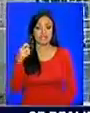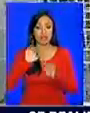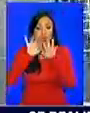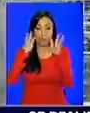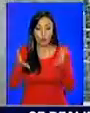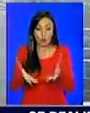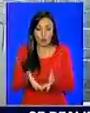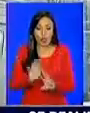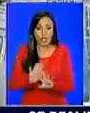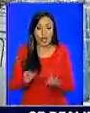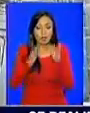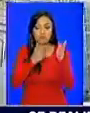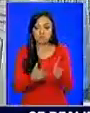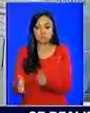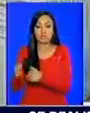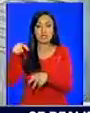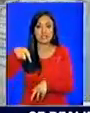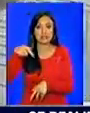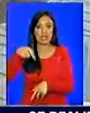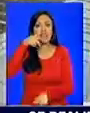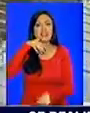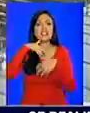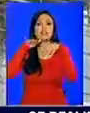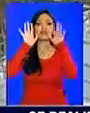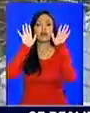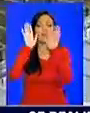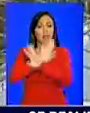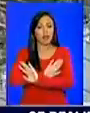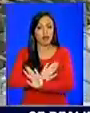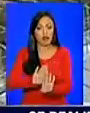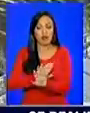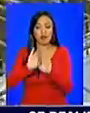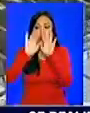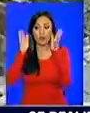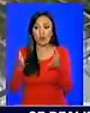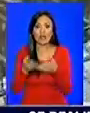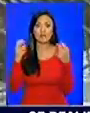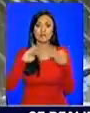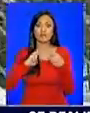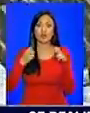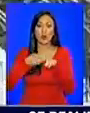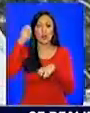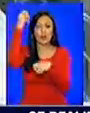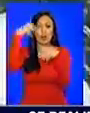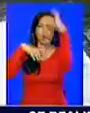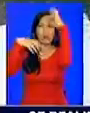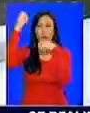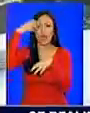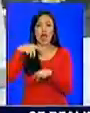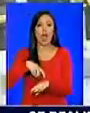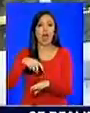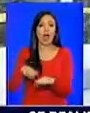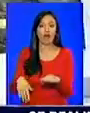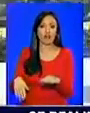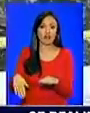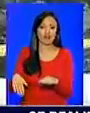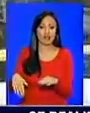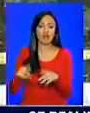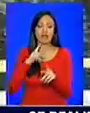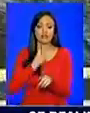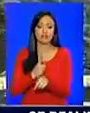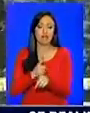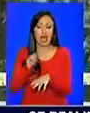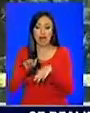tenemos planificado terminarlo este fin de año. Nos ha retrasado un poco el invierno, que ha sido muy fuerte, nos ha retrasado el avance. Hemos tenido muy